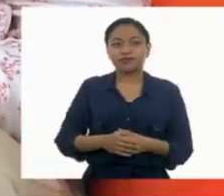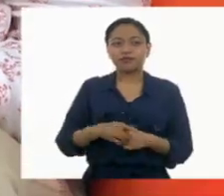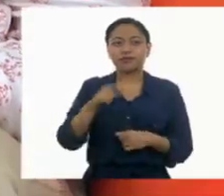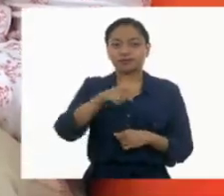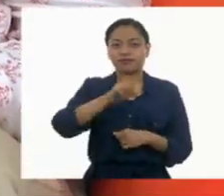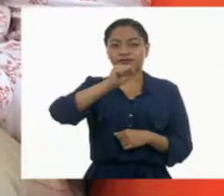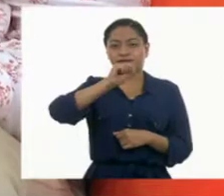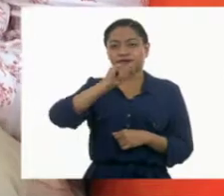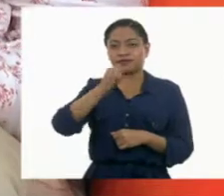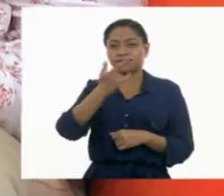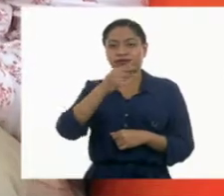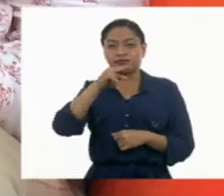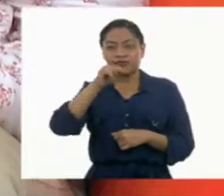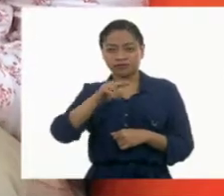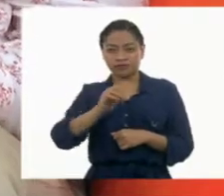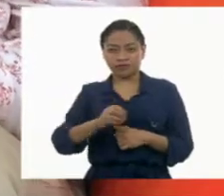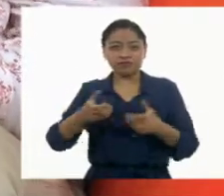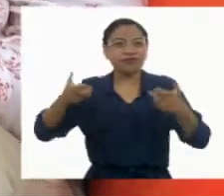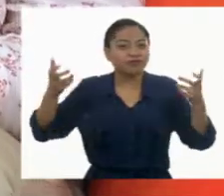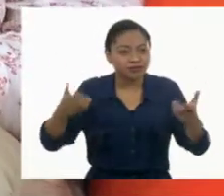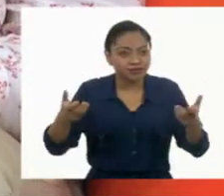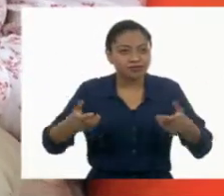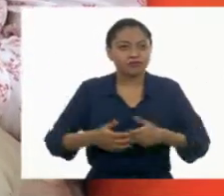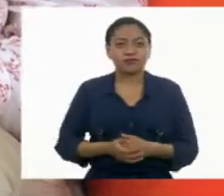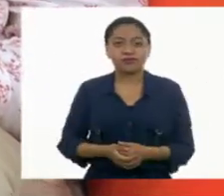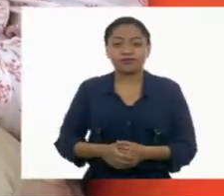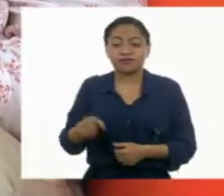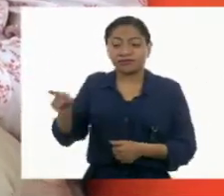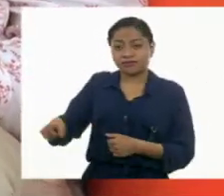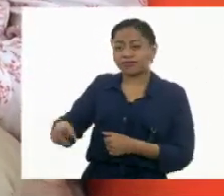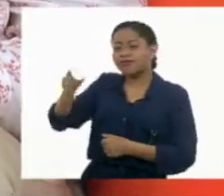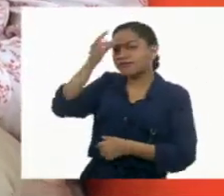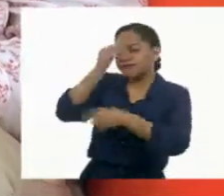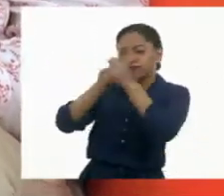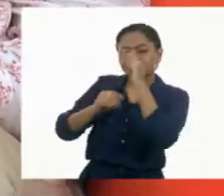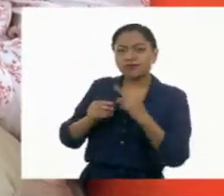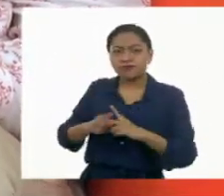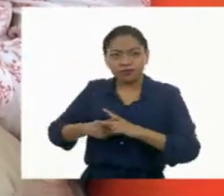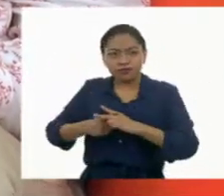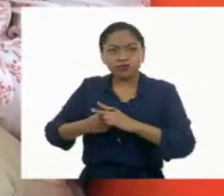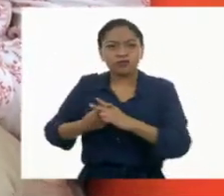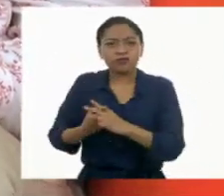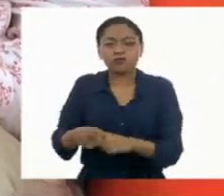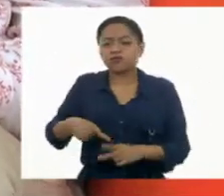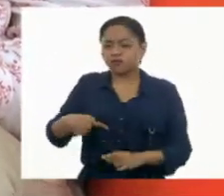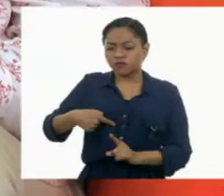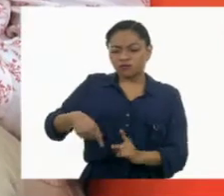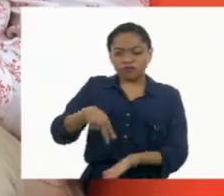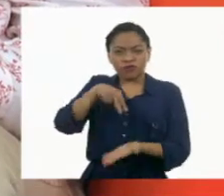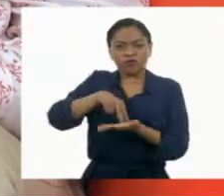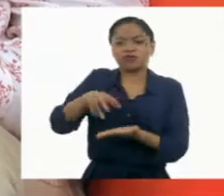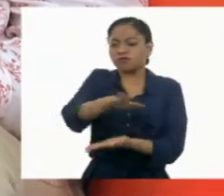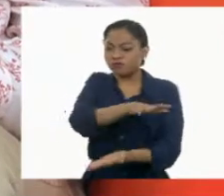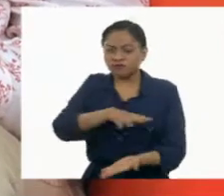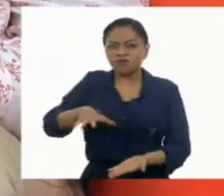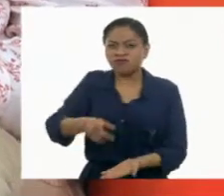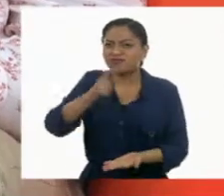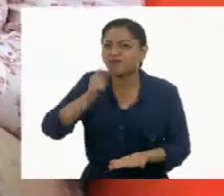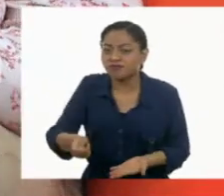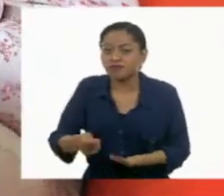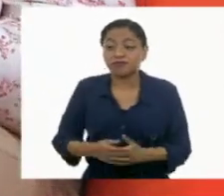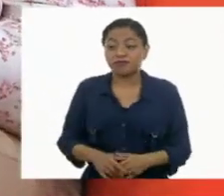nos va a representar para que el niño pueda adquirir desde la primera etapa lo que es su ubicación espacial y que también al mismo tiempo